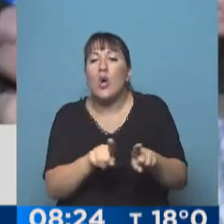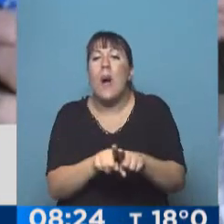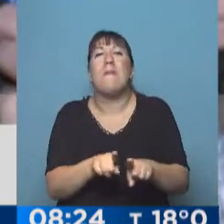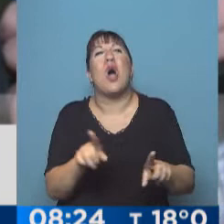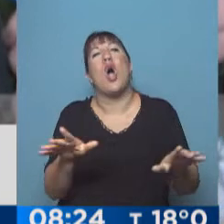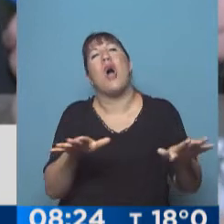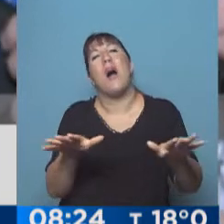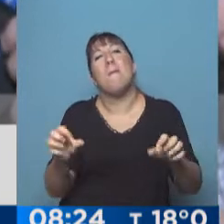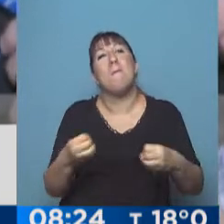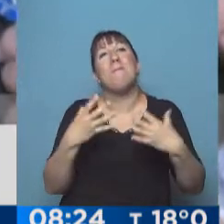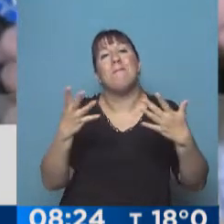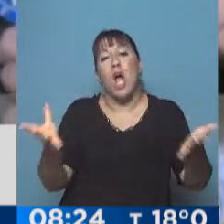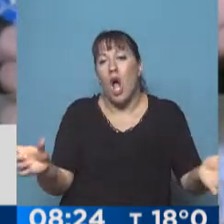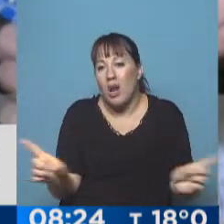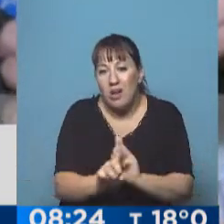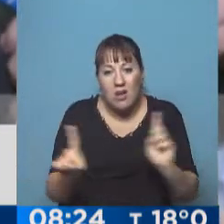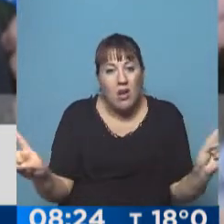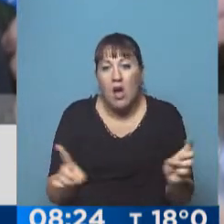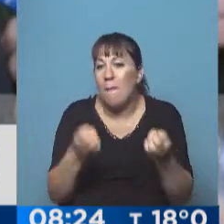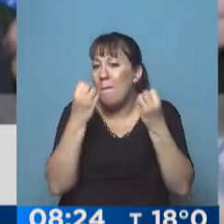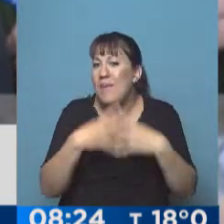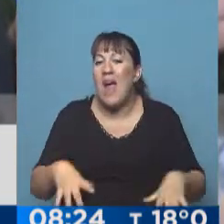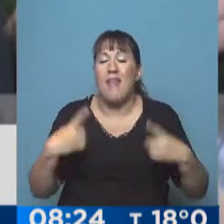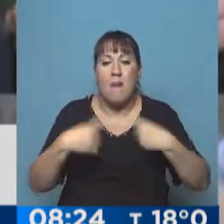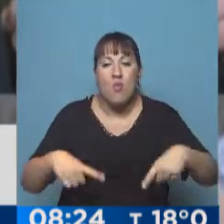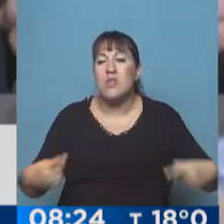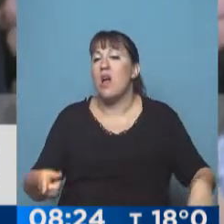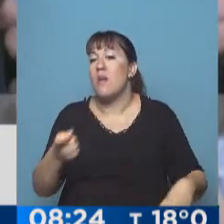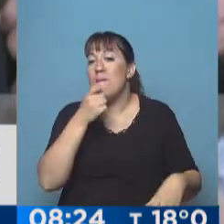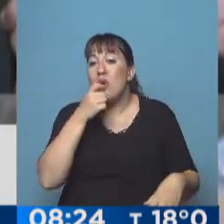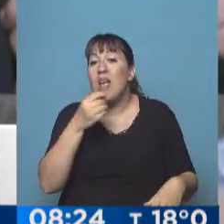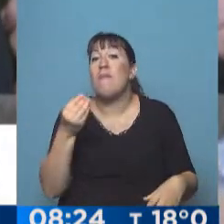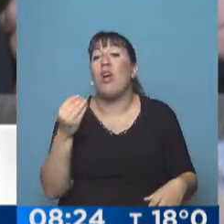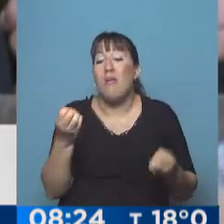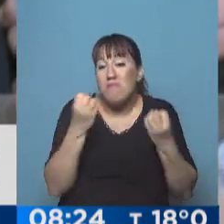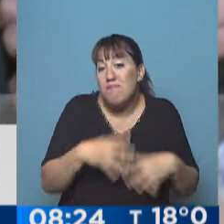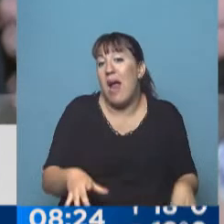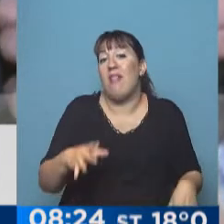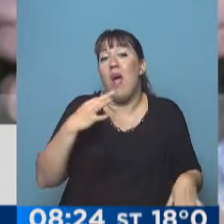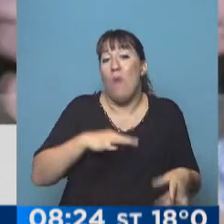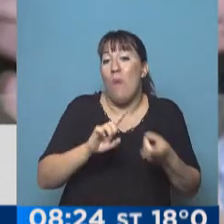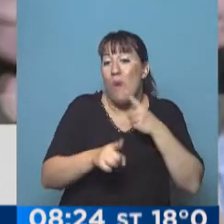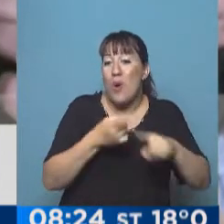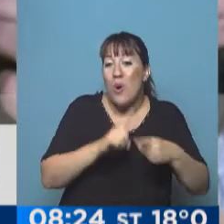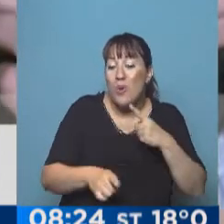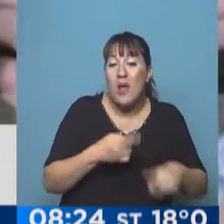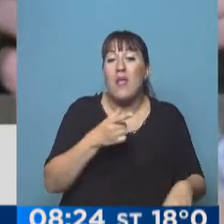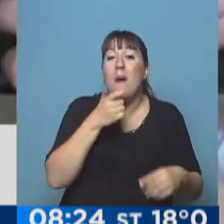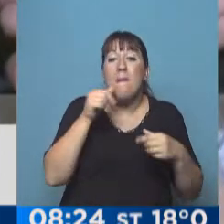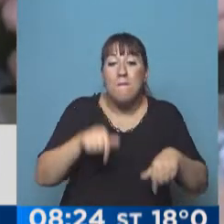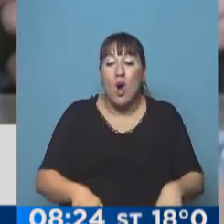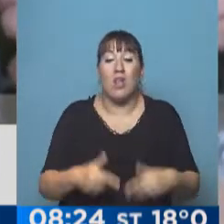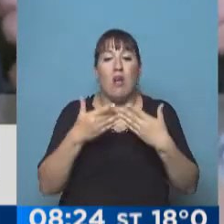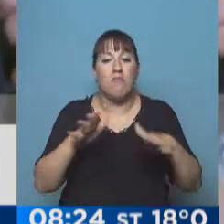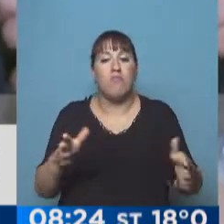se mejoran y desaparecen un montón de ventajas entre otras por ejemplo en las paritarias porque con la apertura de las importaciones que hay varias